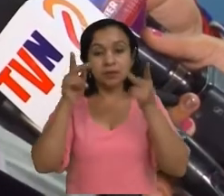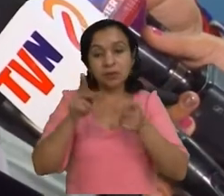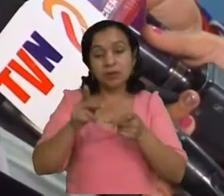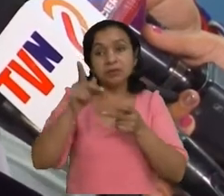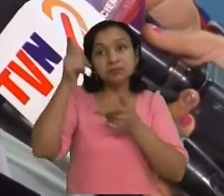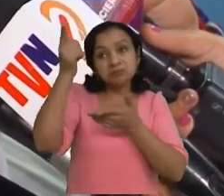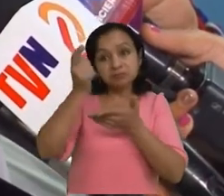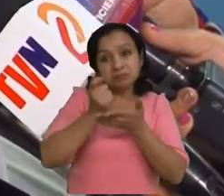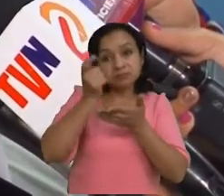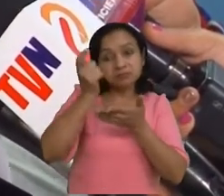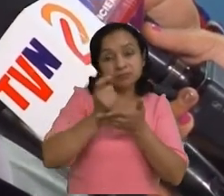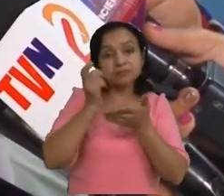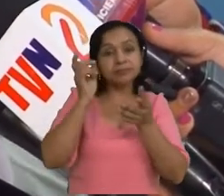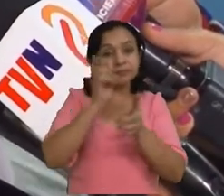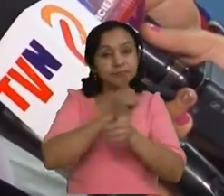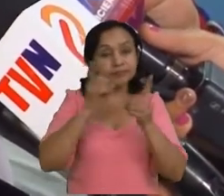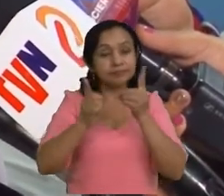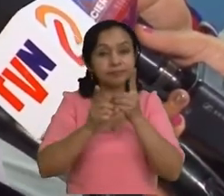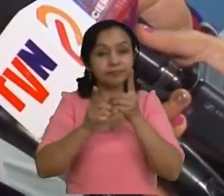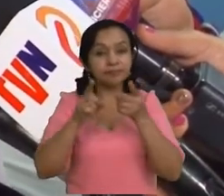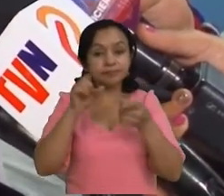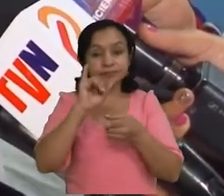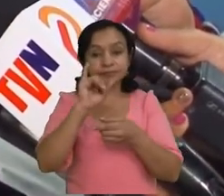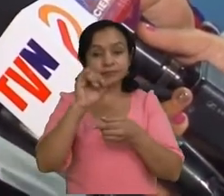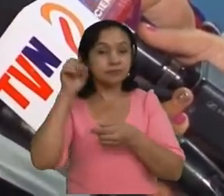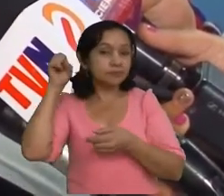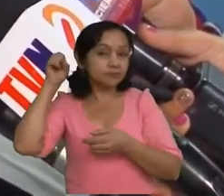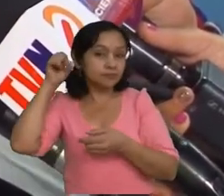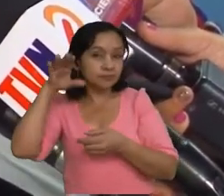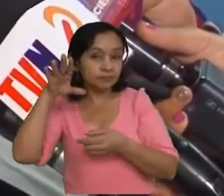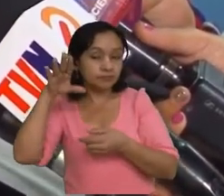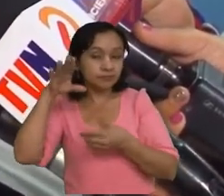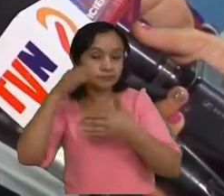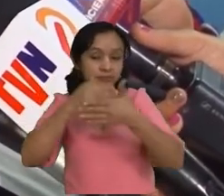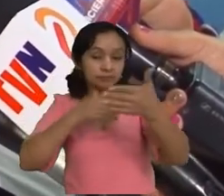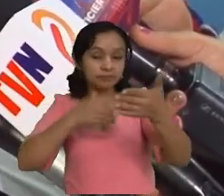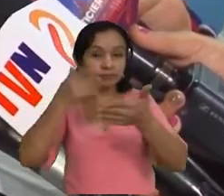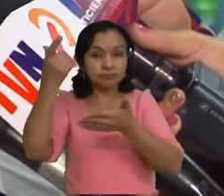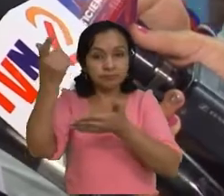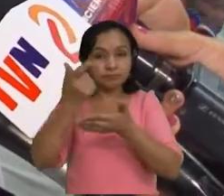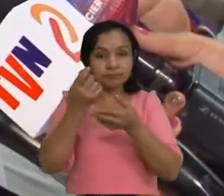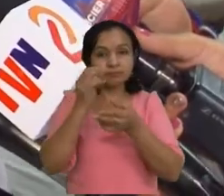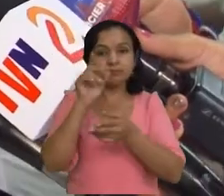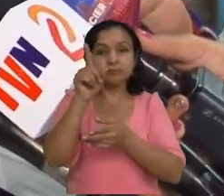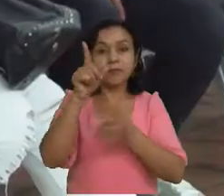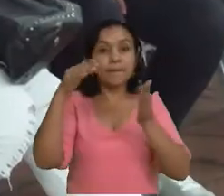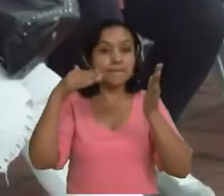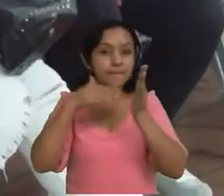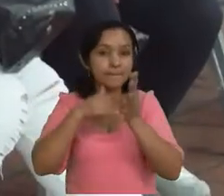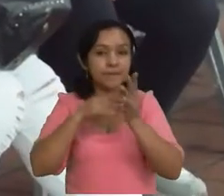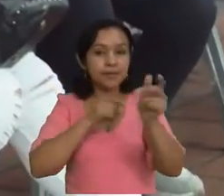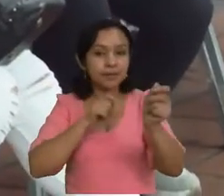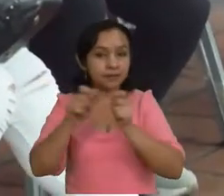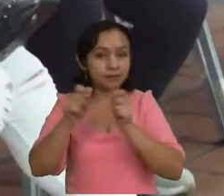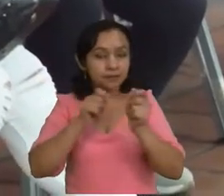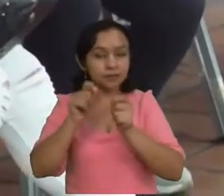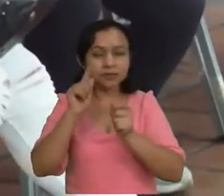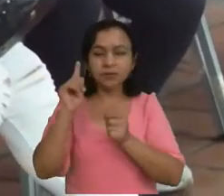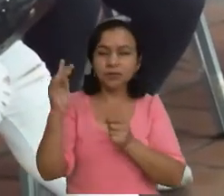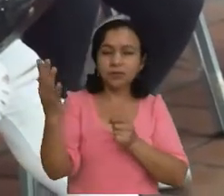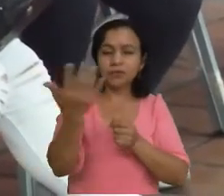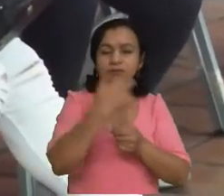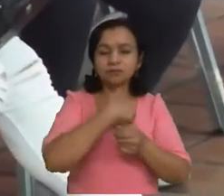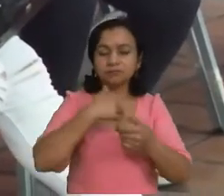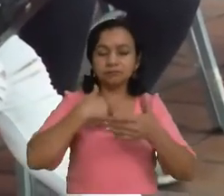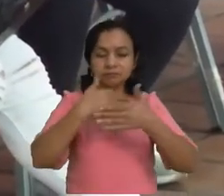pensionado, tiene que estar avalado por INTUR y con un ingreso de $1,000. Todos los trámites deben